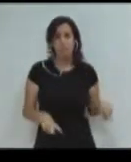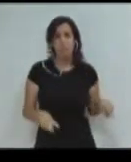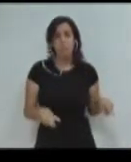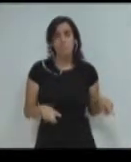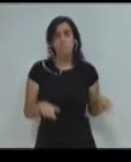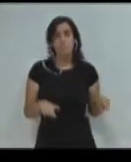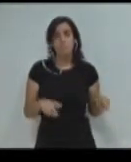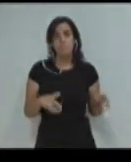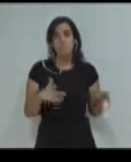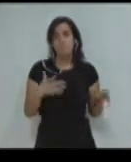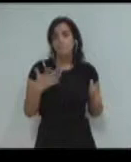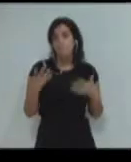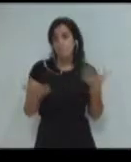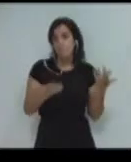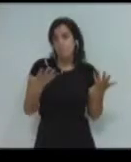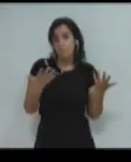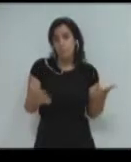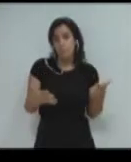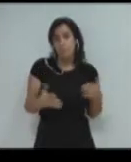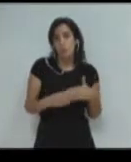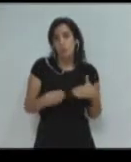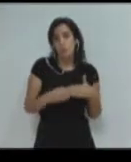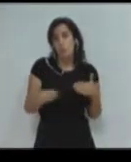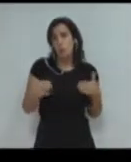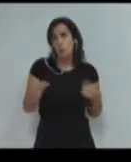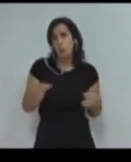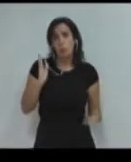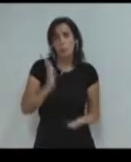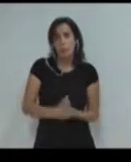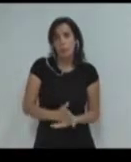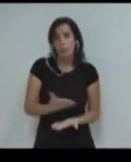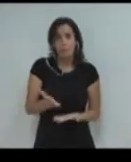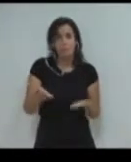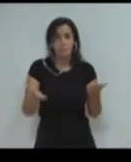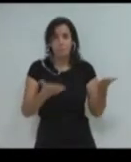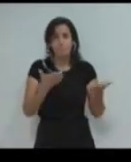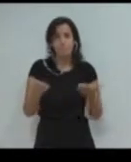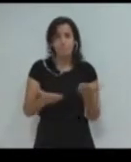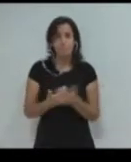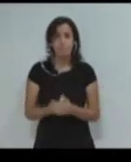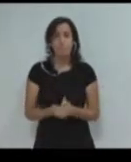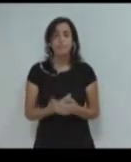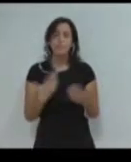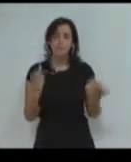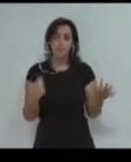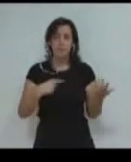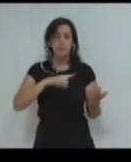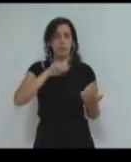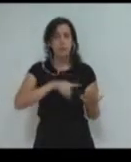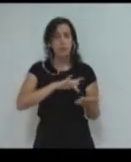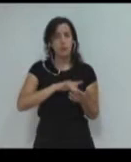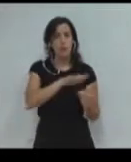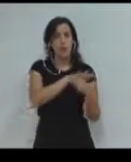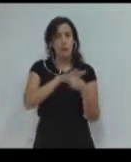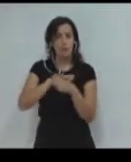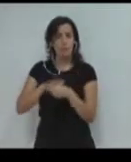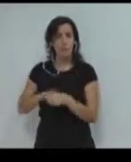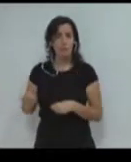y el usuario en medio. Ya, pero bueno, eso ocurre también en otros ámbitos, ¿no? O